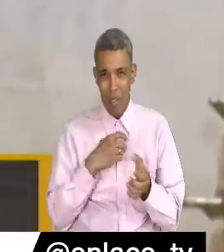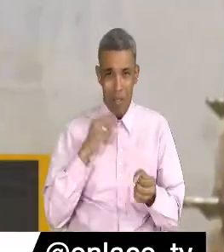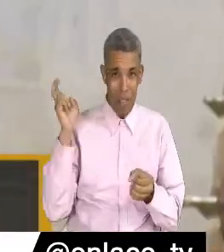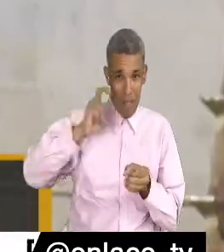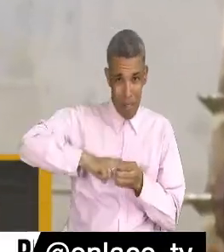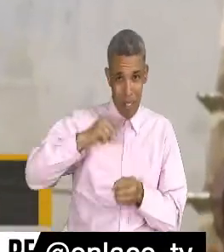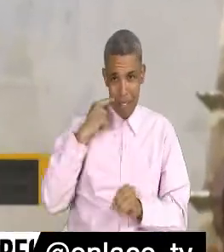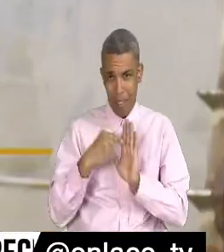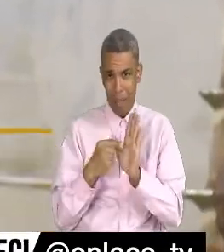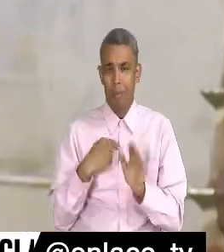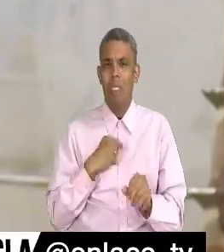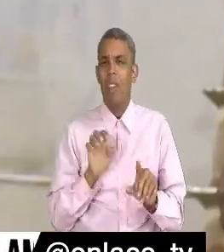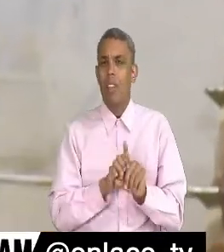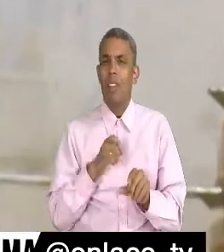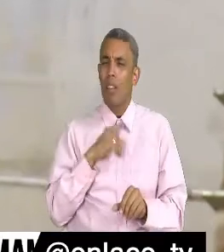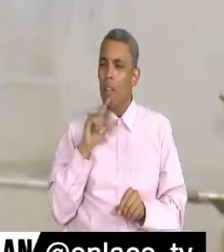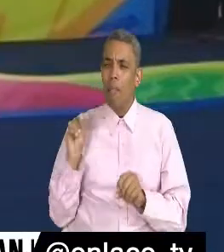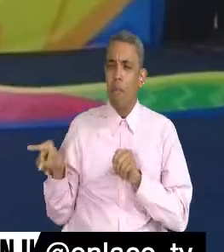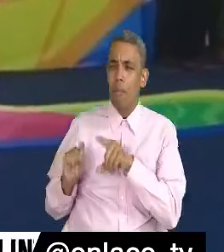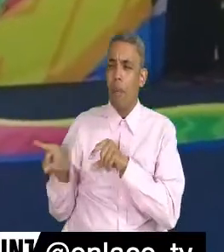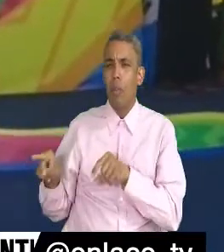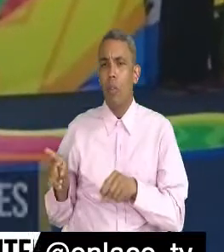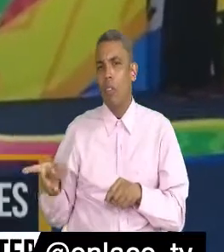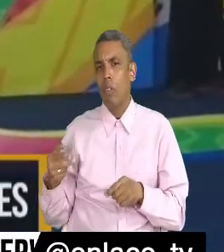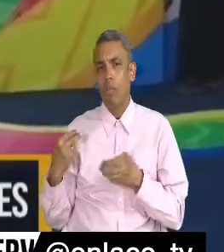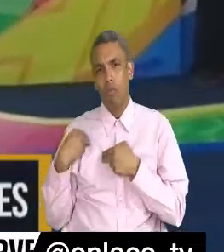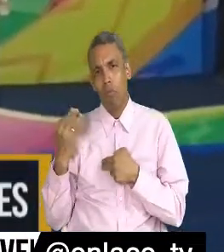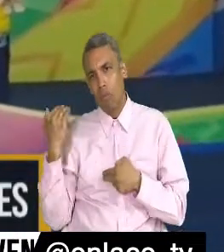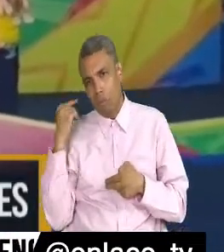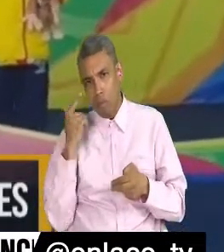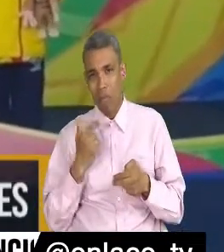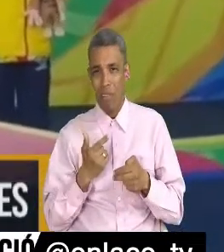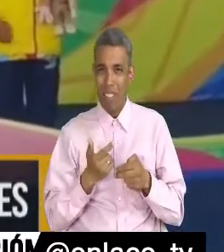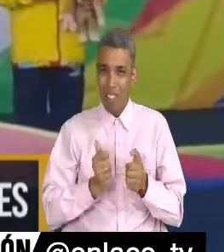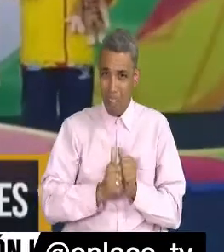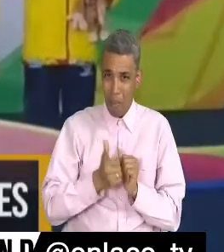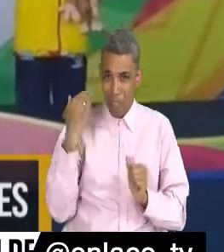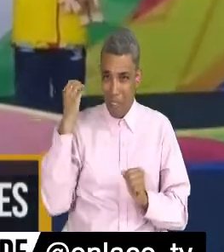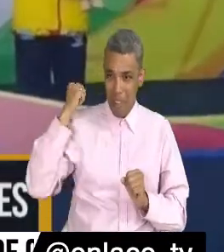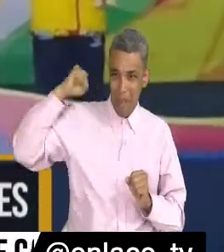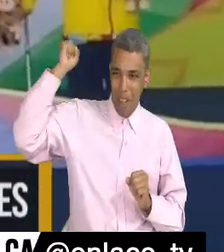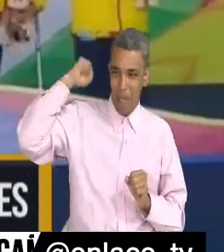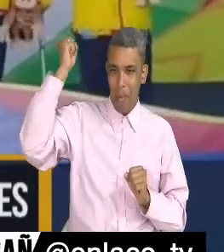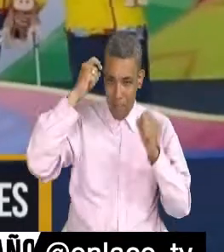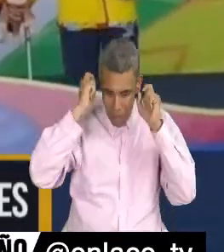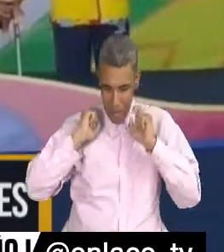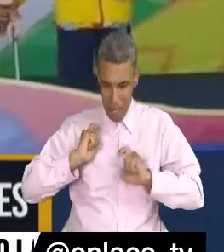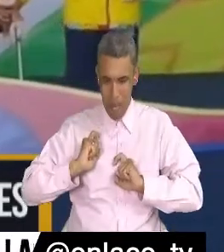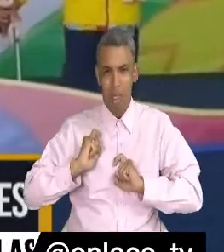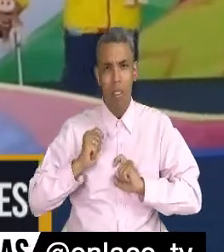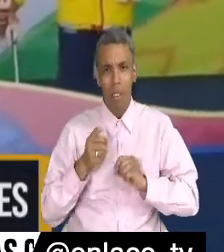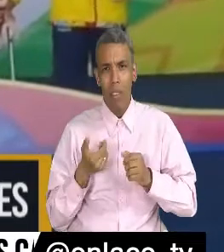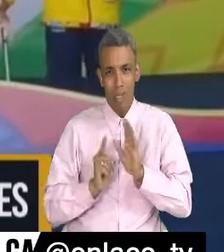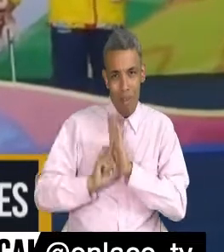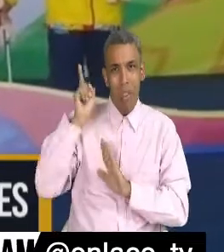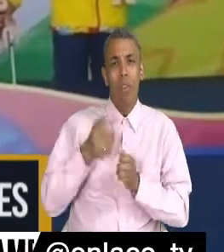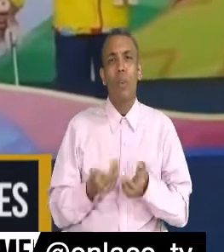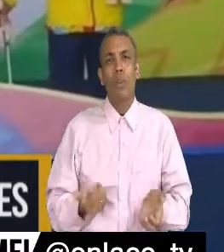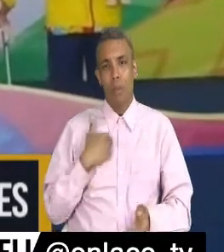dialogó Enlace Noticias sobre los buenos resultados obtenidos por sus deportistas en las últimas competencias de Paipa. Vargas León destacó el nivel de